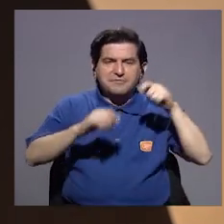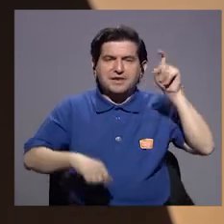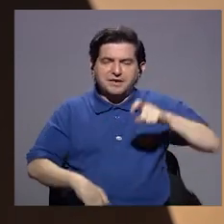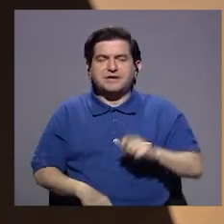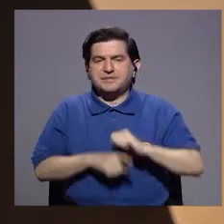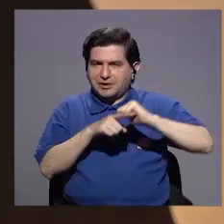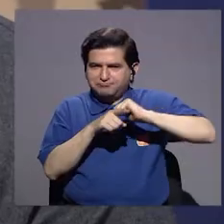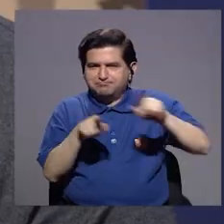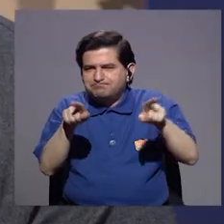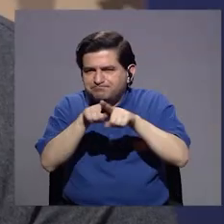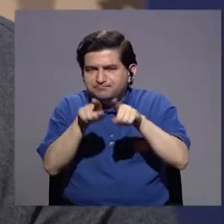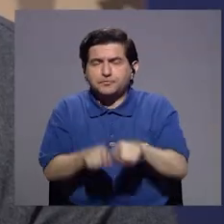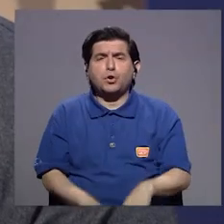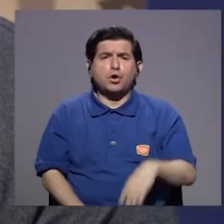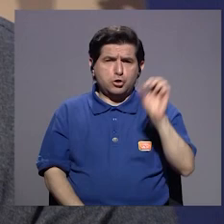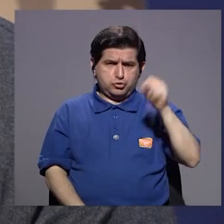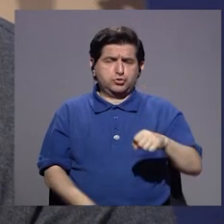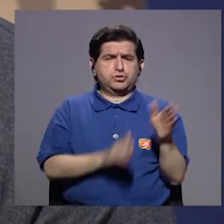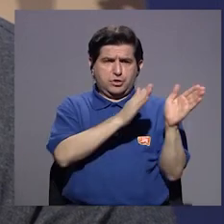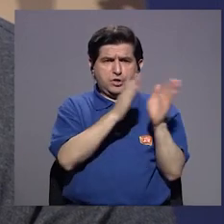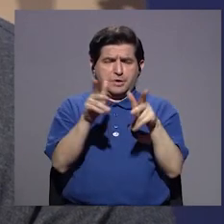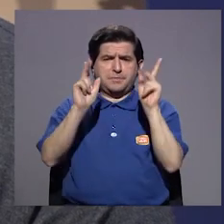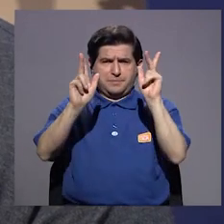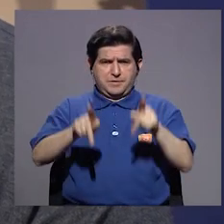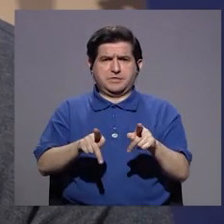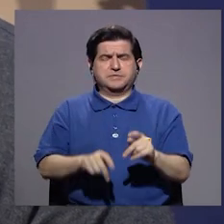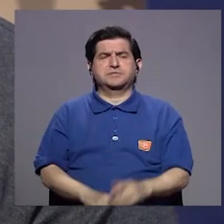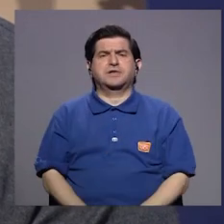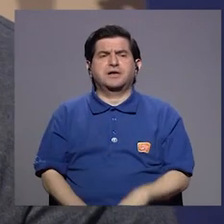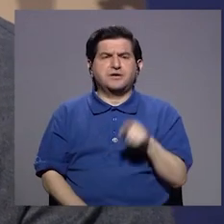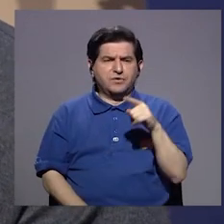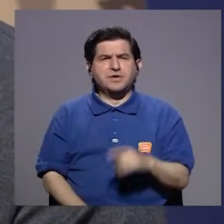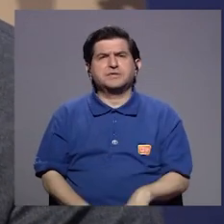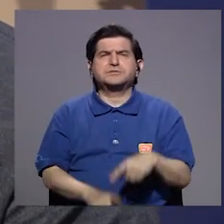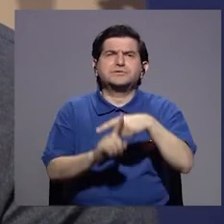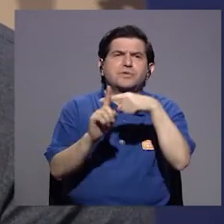cierto entrenamiento también. Sí, la formación de públicos es una cosa que está a